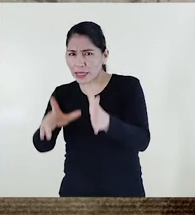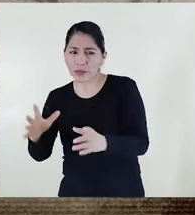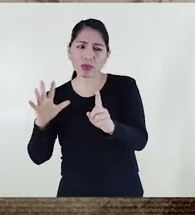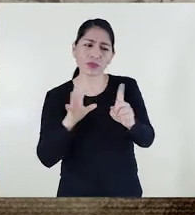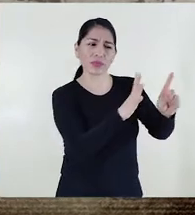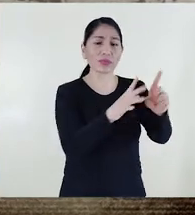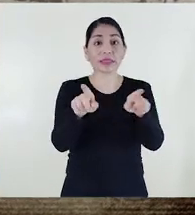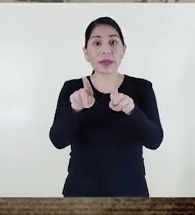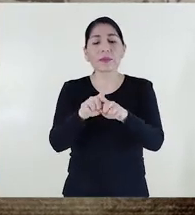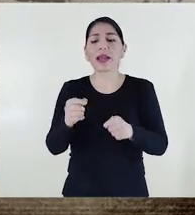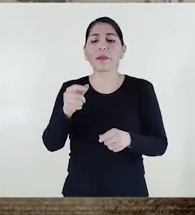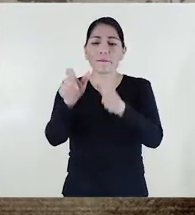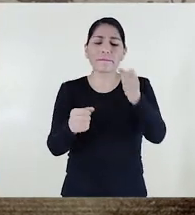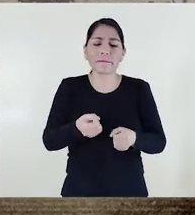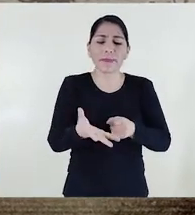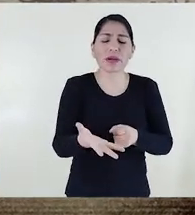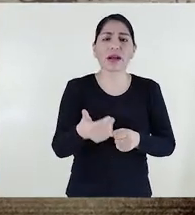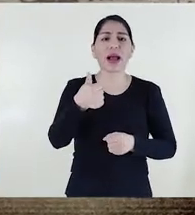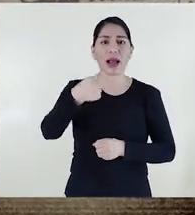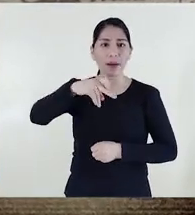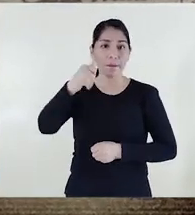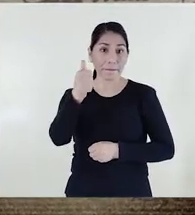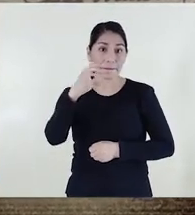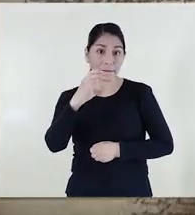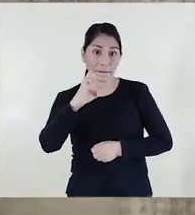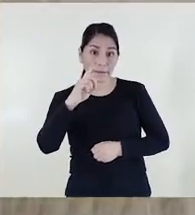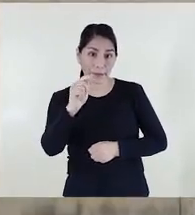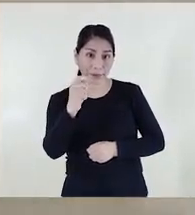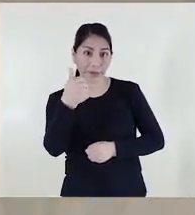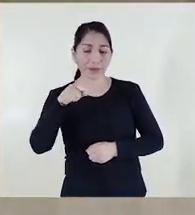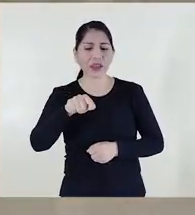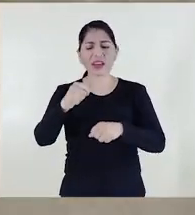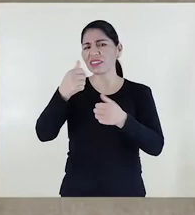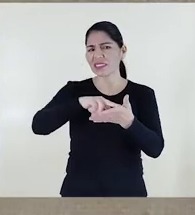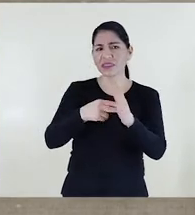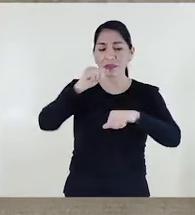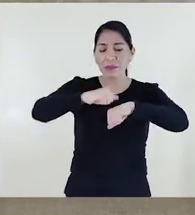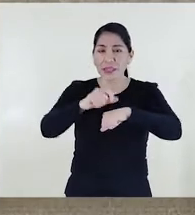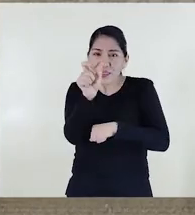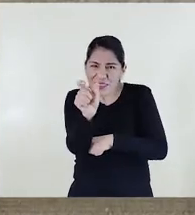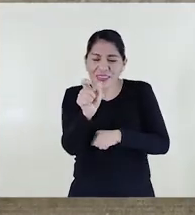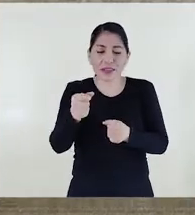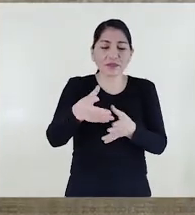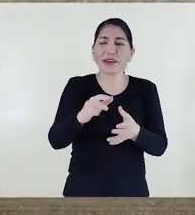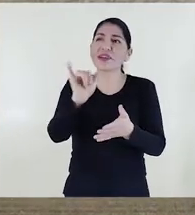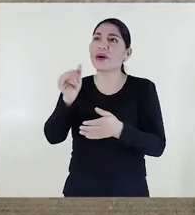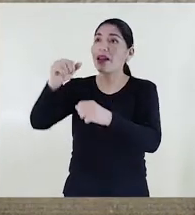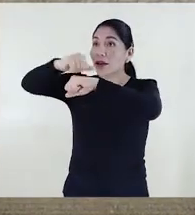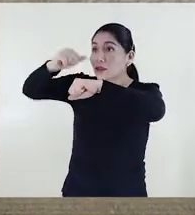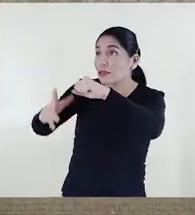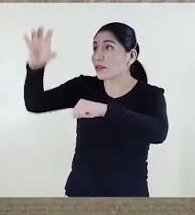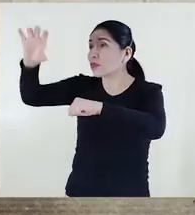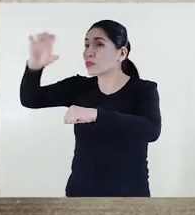vez, los fieles dejan en cada estación una pacheta, una pequeña piedra símbolo de sus sacrificios y veneración tanto al cerro como